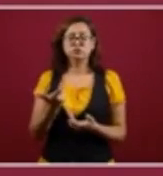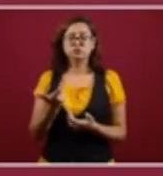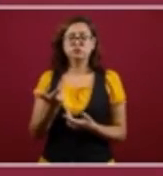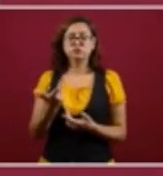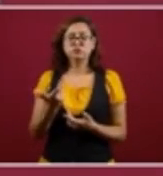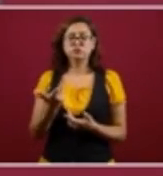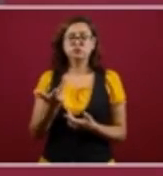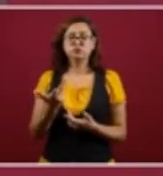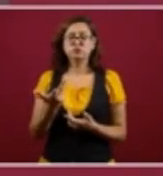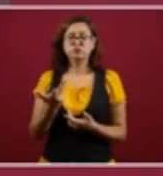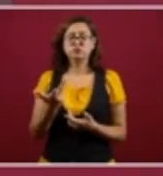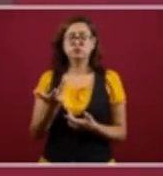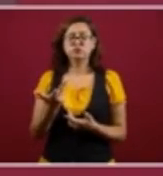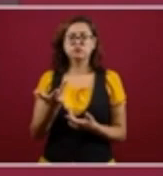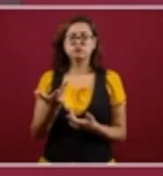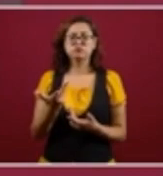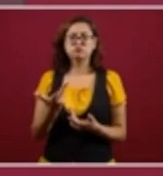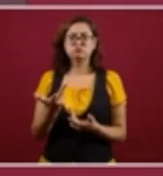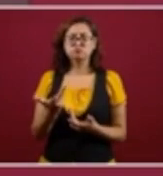estamos